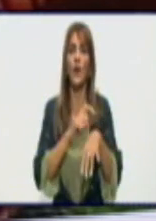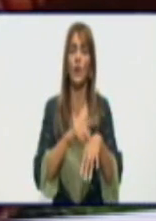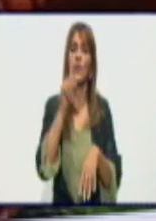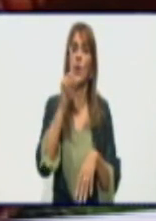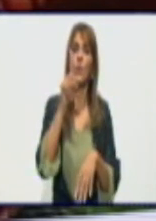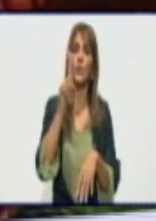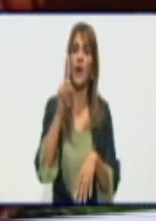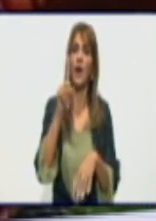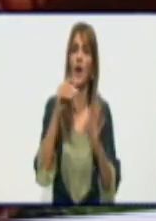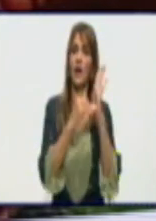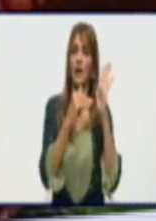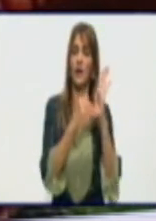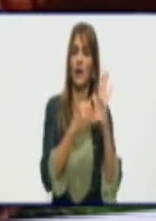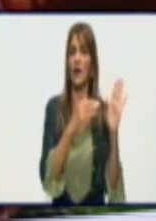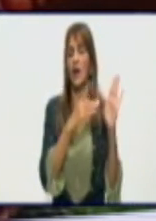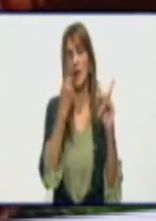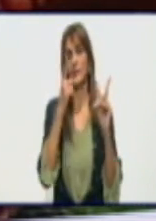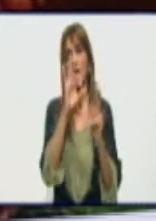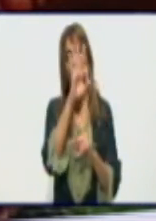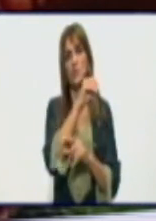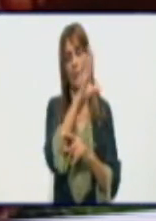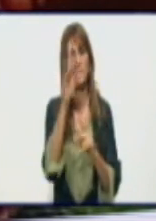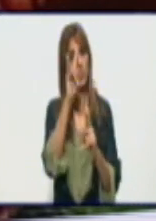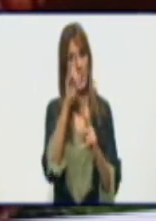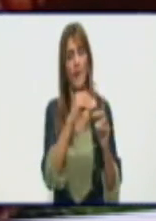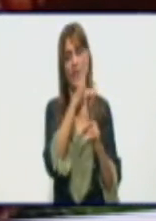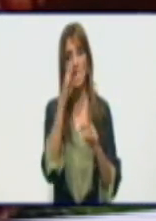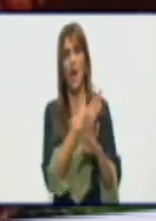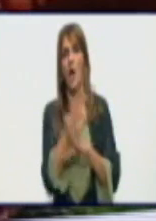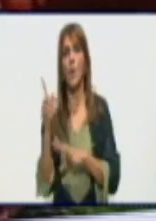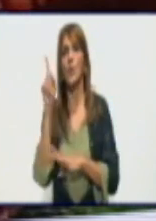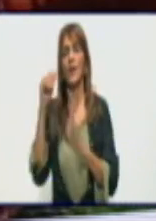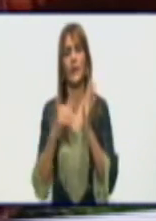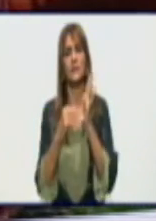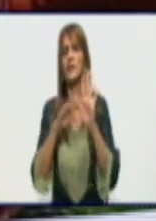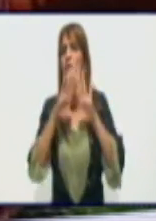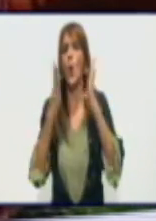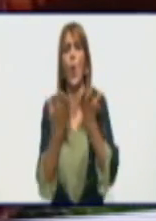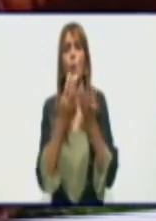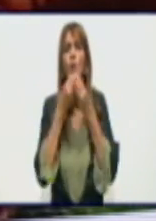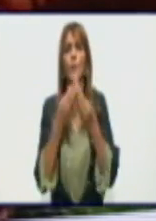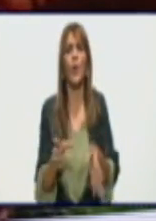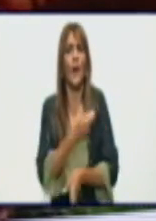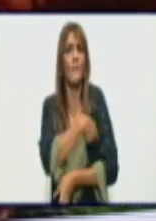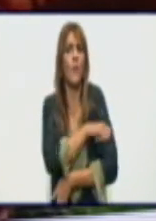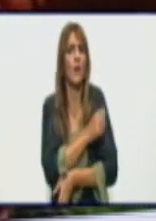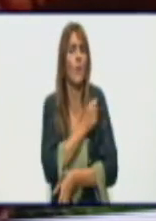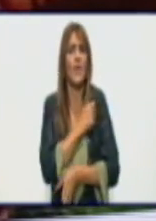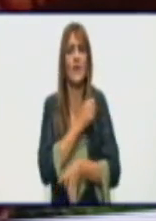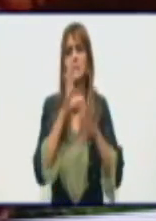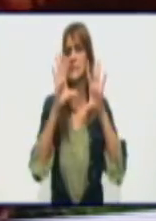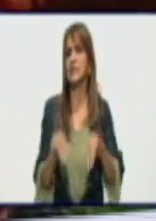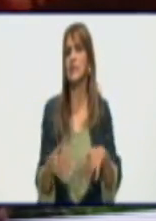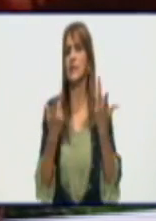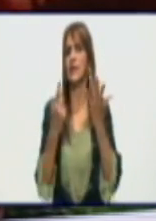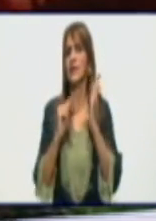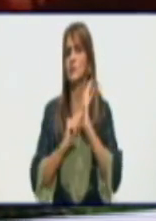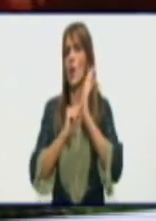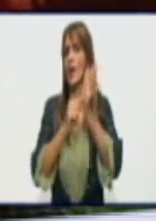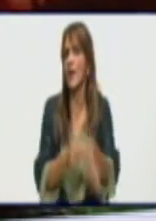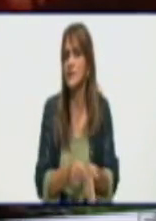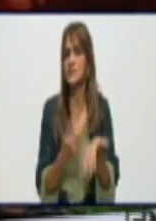ofrecer comentarios, sugerencias, aportes, críticas, todo lo relacionado con